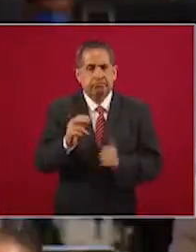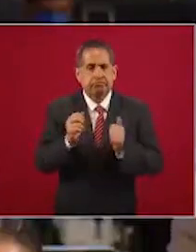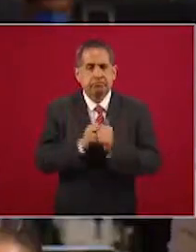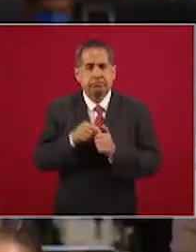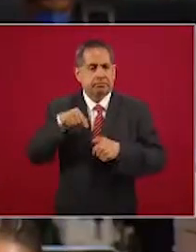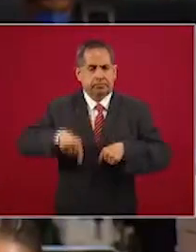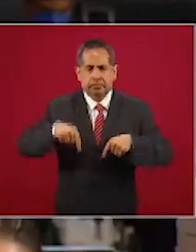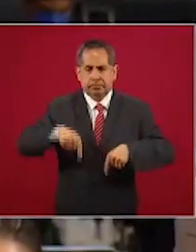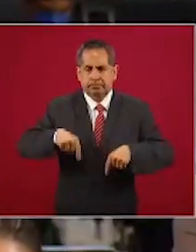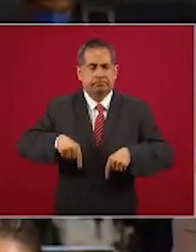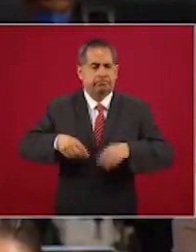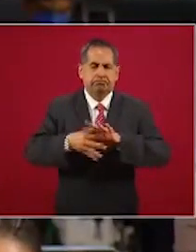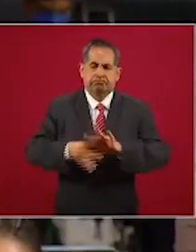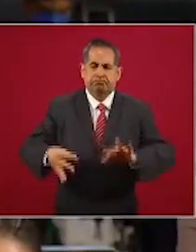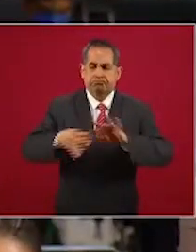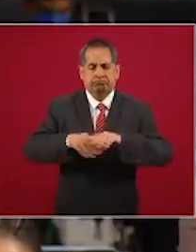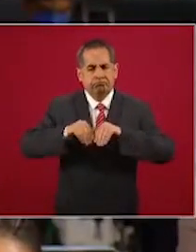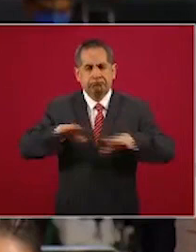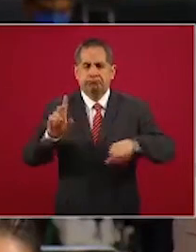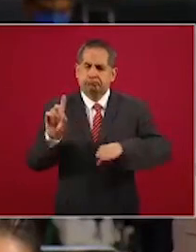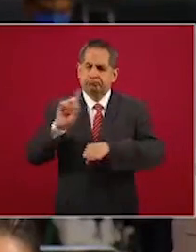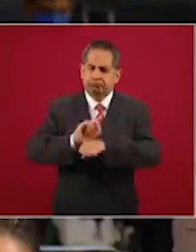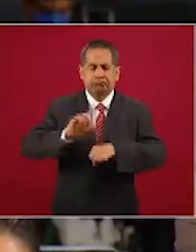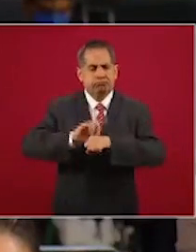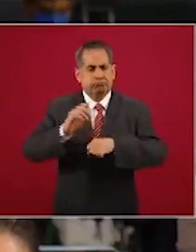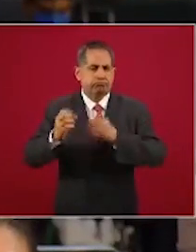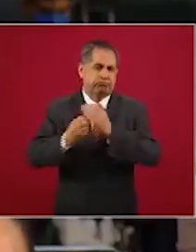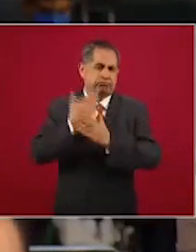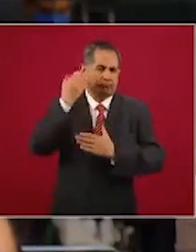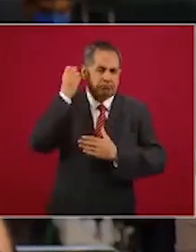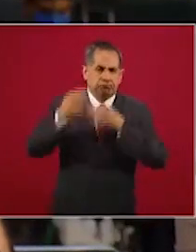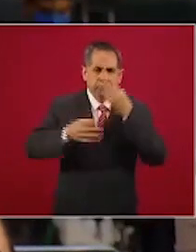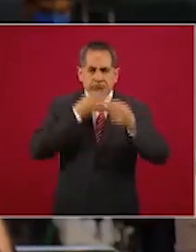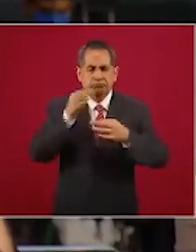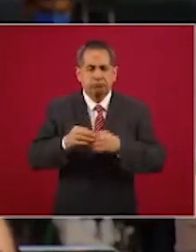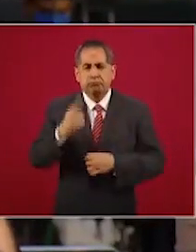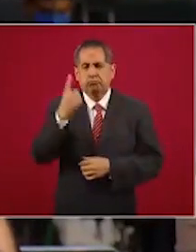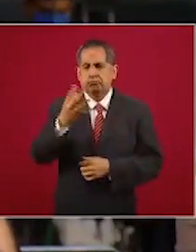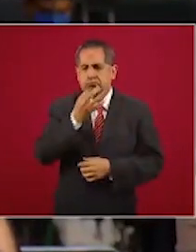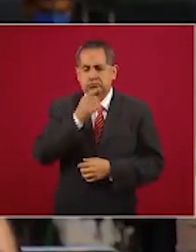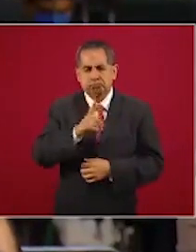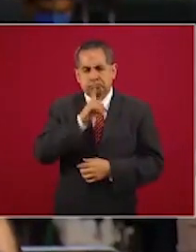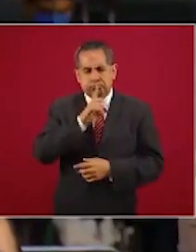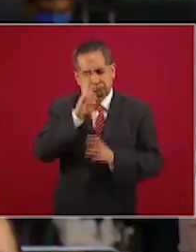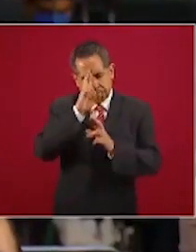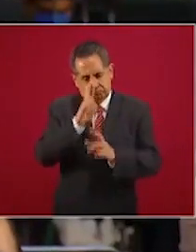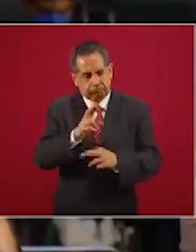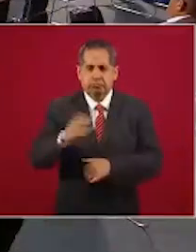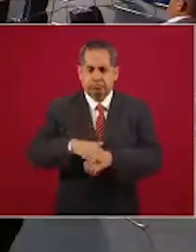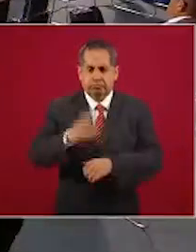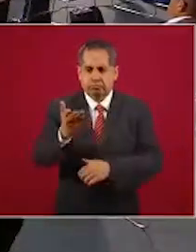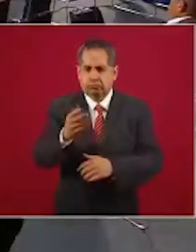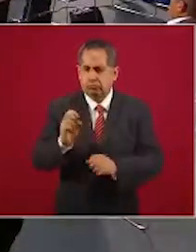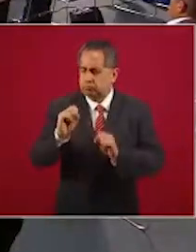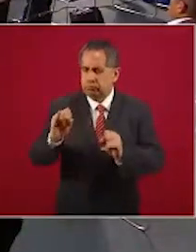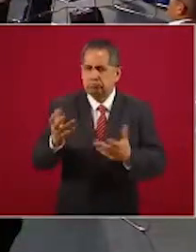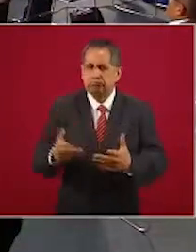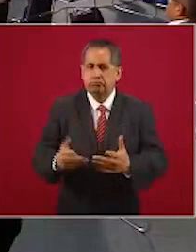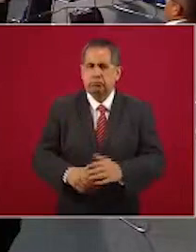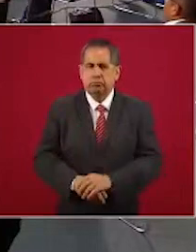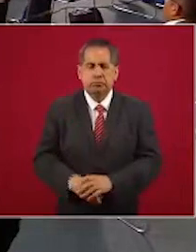través de esta trinchera donde usted dadas todos los días su manera guardaremos un minuto de silencio por los caídos del comité sin más y